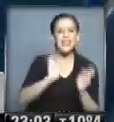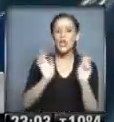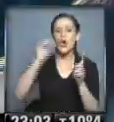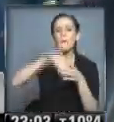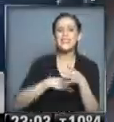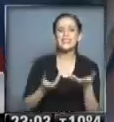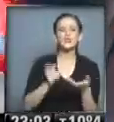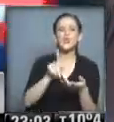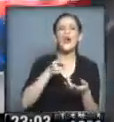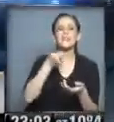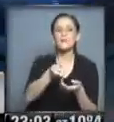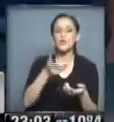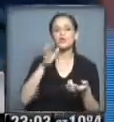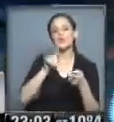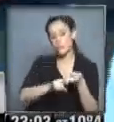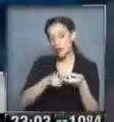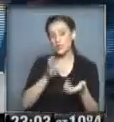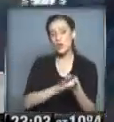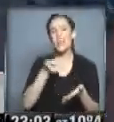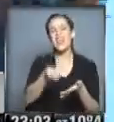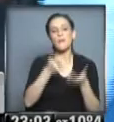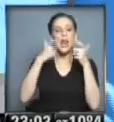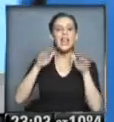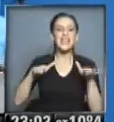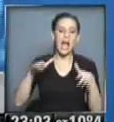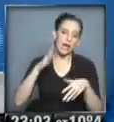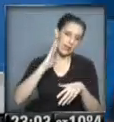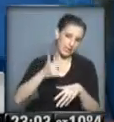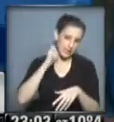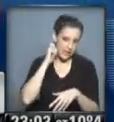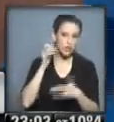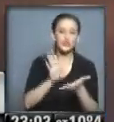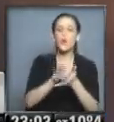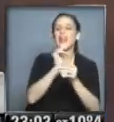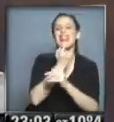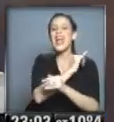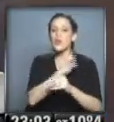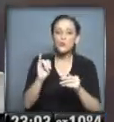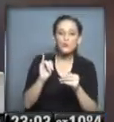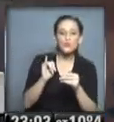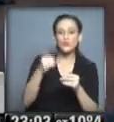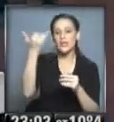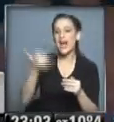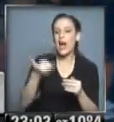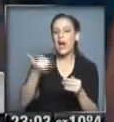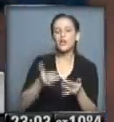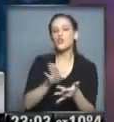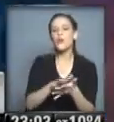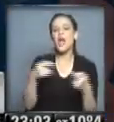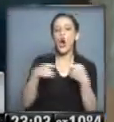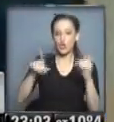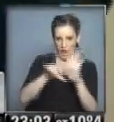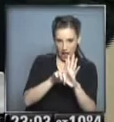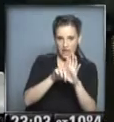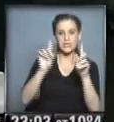esposa en el crimen de la chica de 16 años respecto de las lesiones que denunció mangieri vinculadas a supuestos apremios ilegales y a la privación